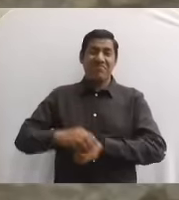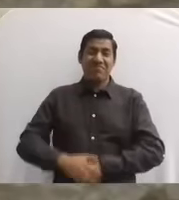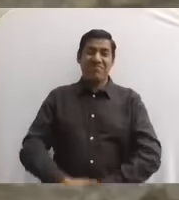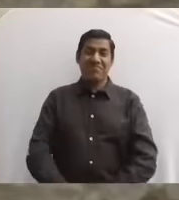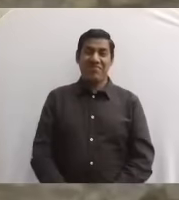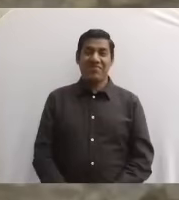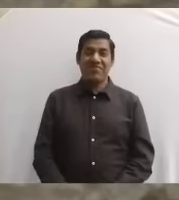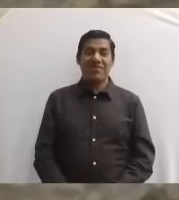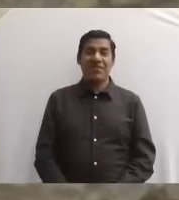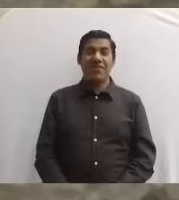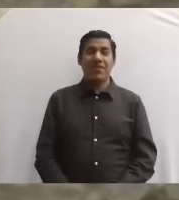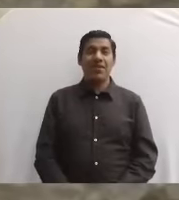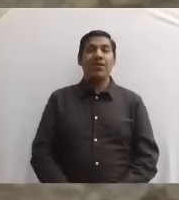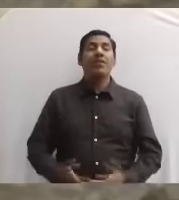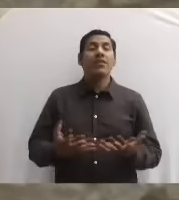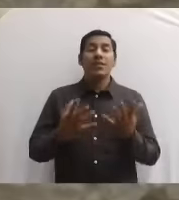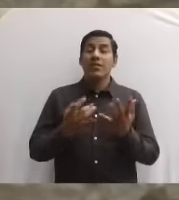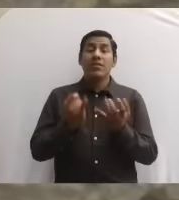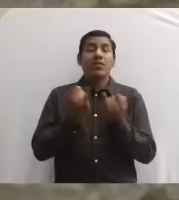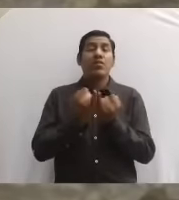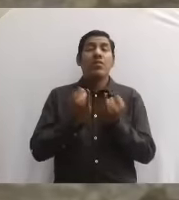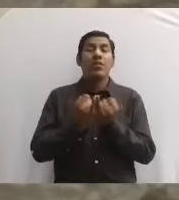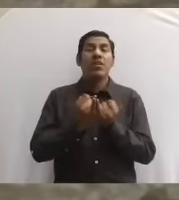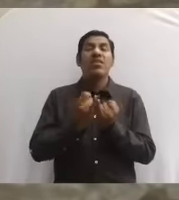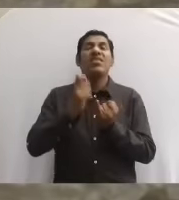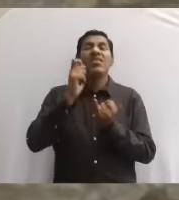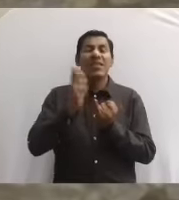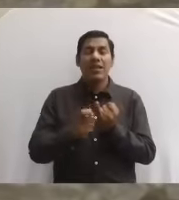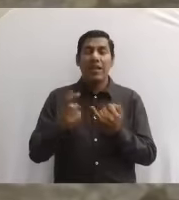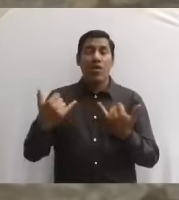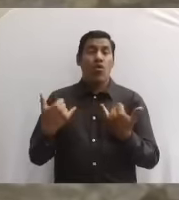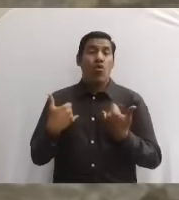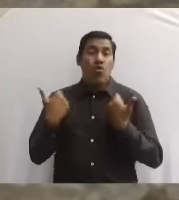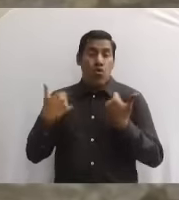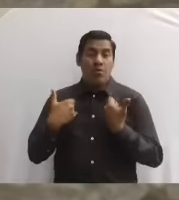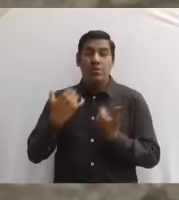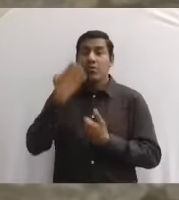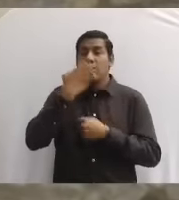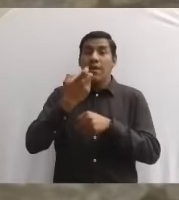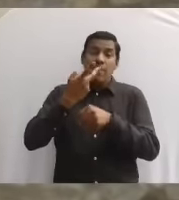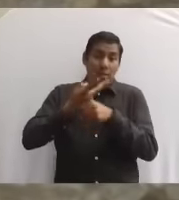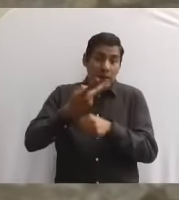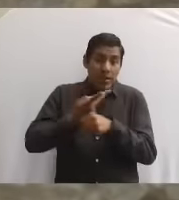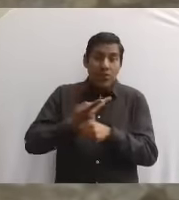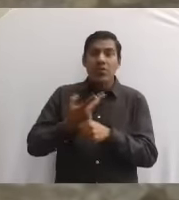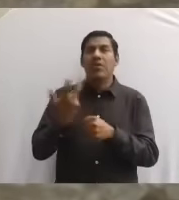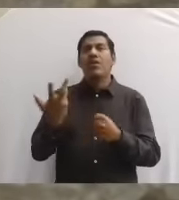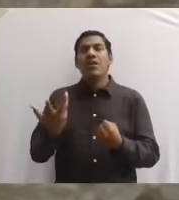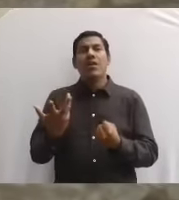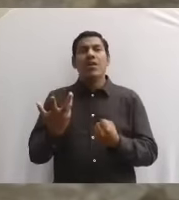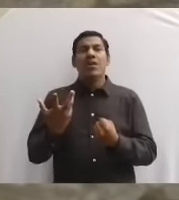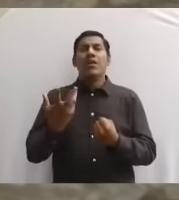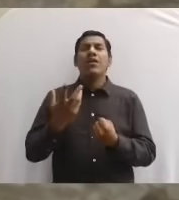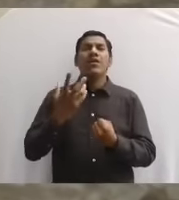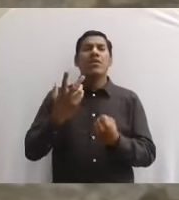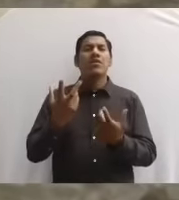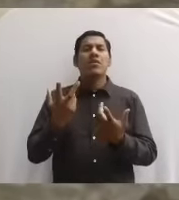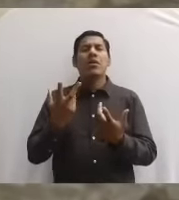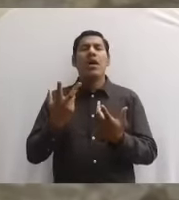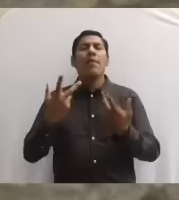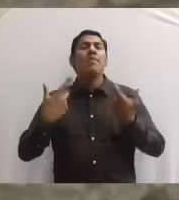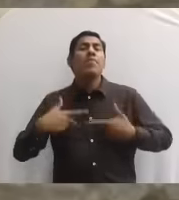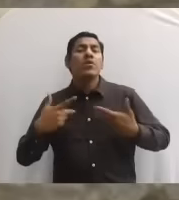Vamos a mantener el apoyo a los jóvenes de preparatoria, el apoyo a las personas